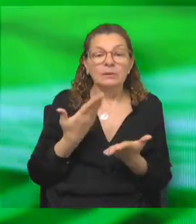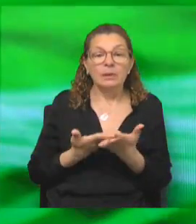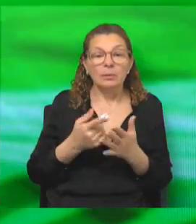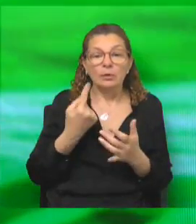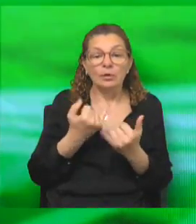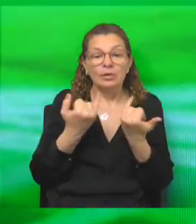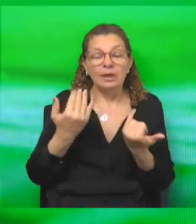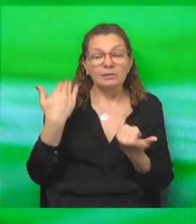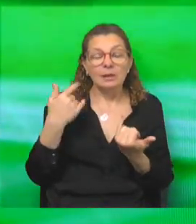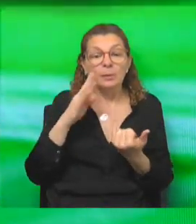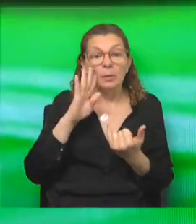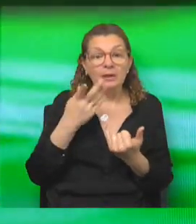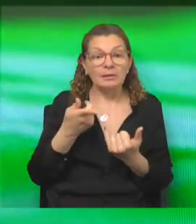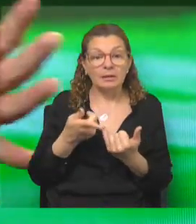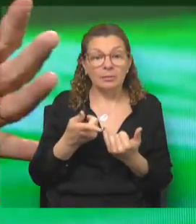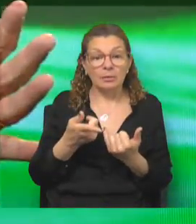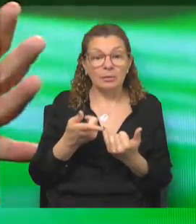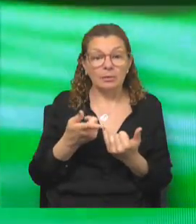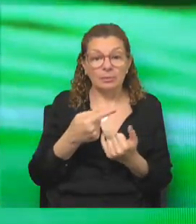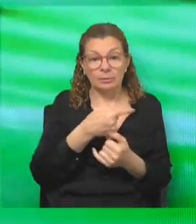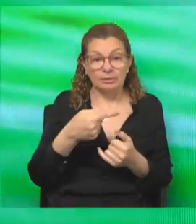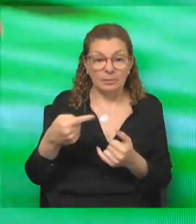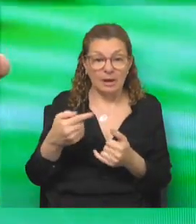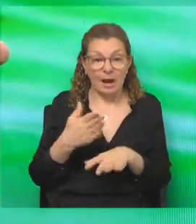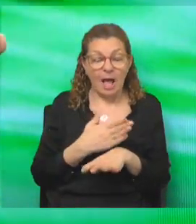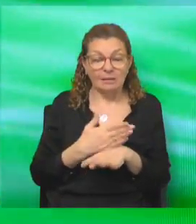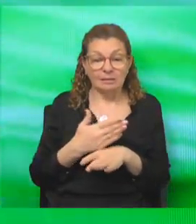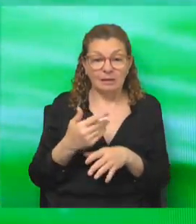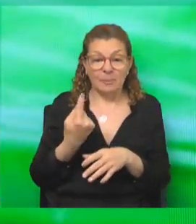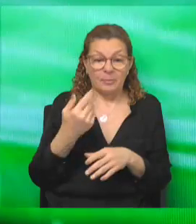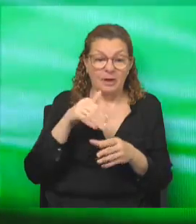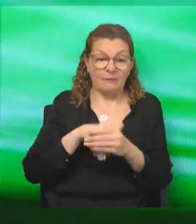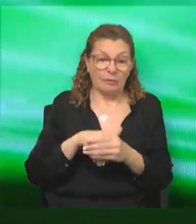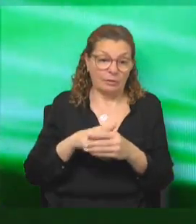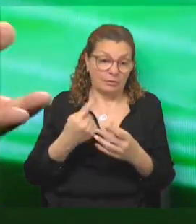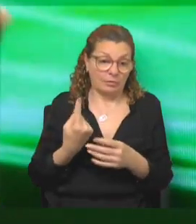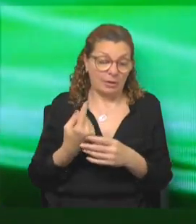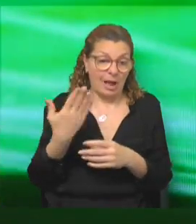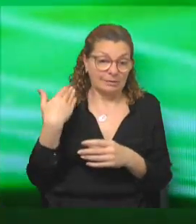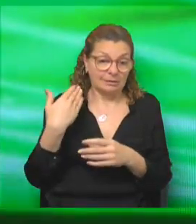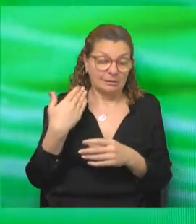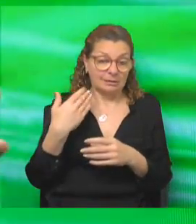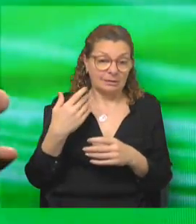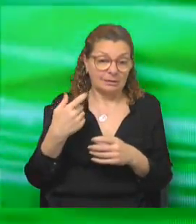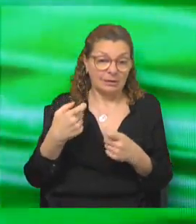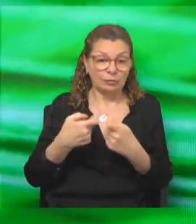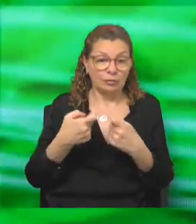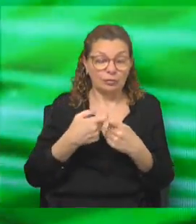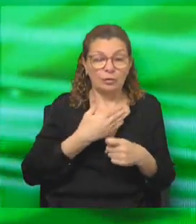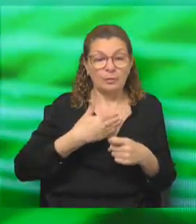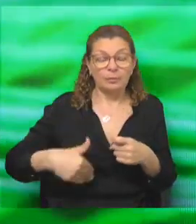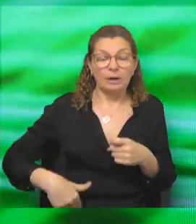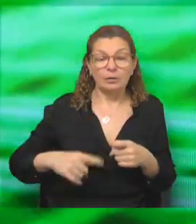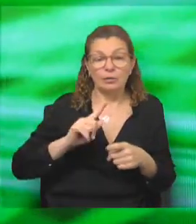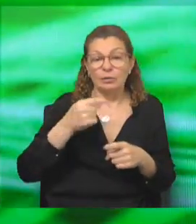días porque nos parecía que teníamos un par de semanas previas a la primera vuelta la vez pasada la coalición no existía entonces